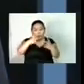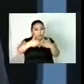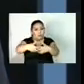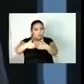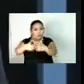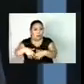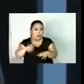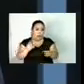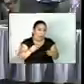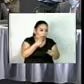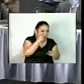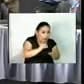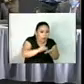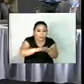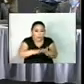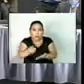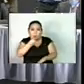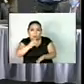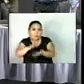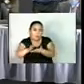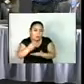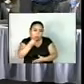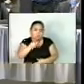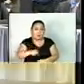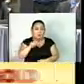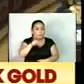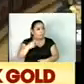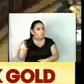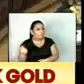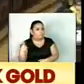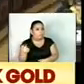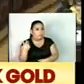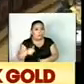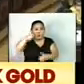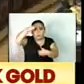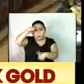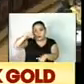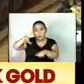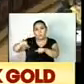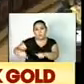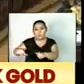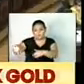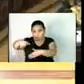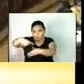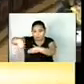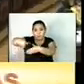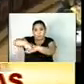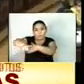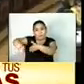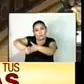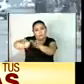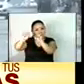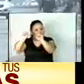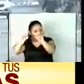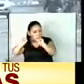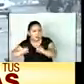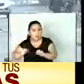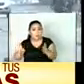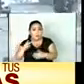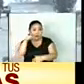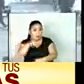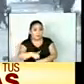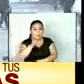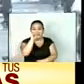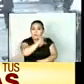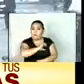frijol frito frijol comido por eso es urgente la aprobación de las medidas que presenta el ejecutivo en el congreso para que la crisis que vive